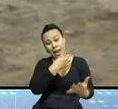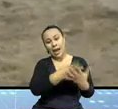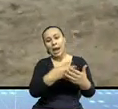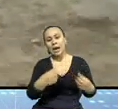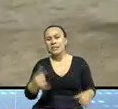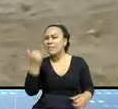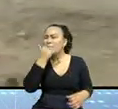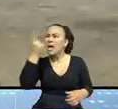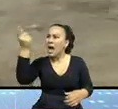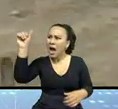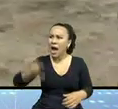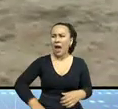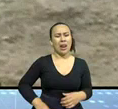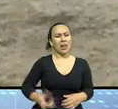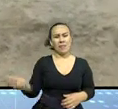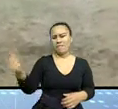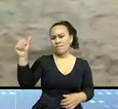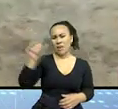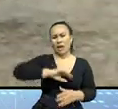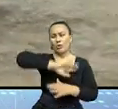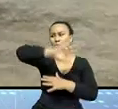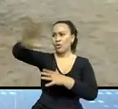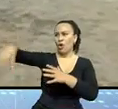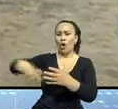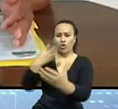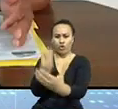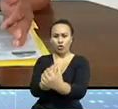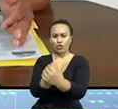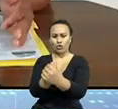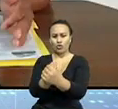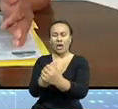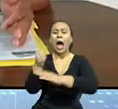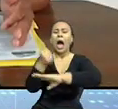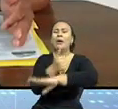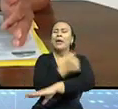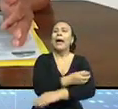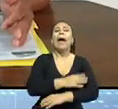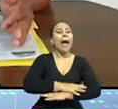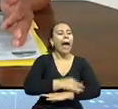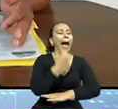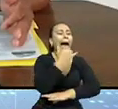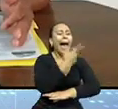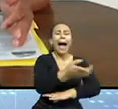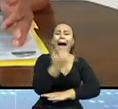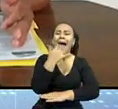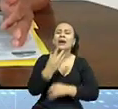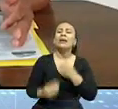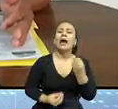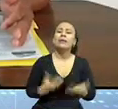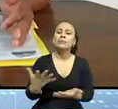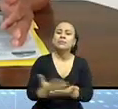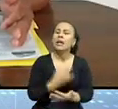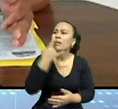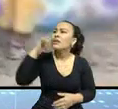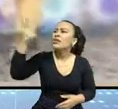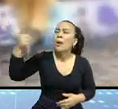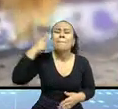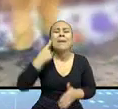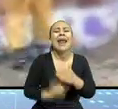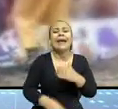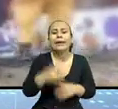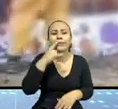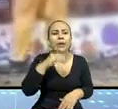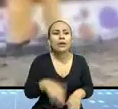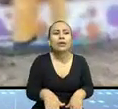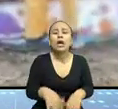esos. ¡Con todos! Mira cómo los pisa, qué barro. ¿Y qué beneficio van a recibir los niños ahí? Ya los